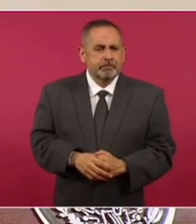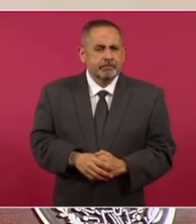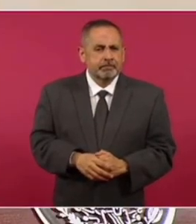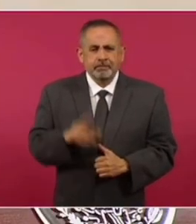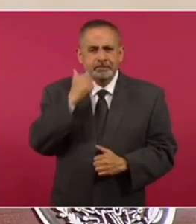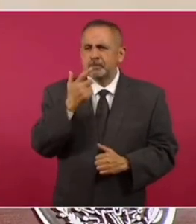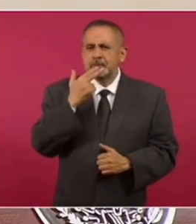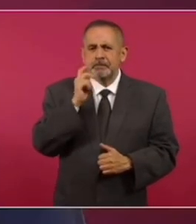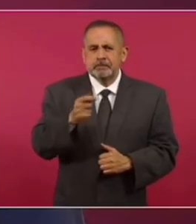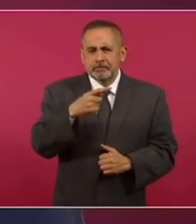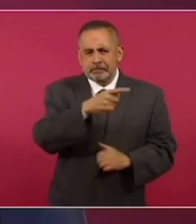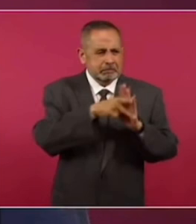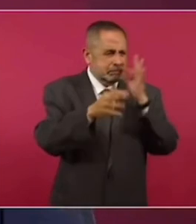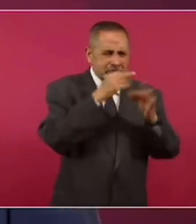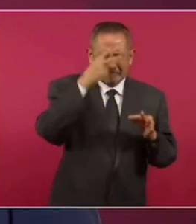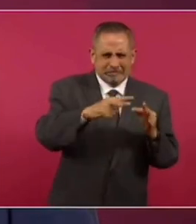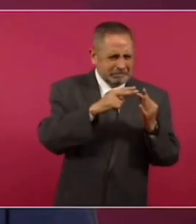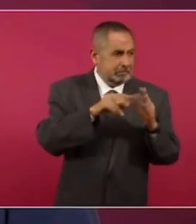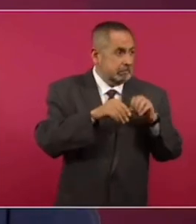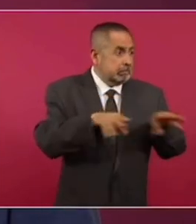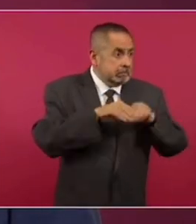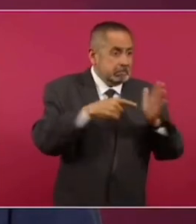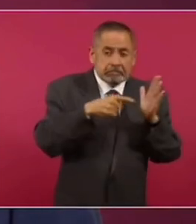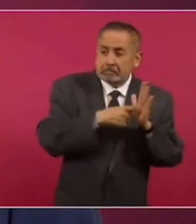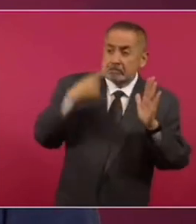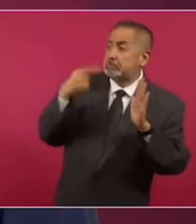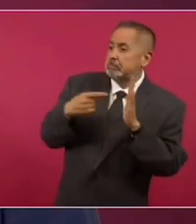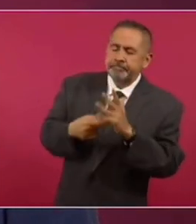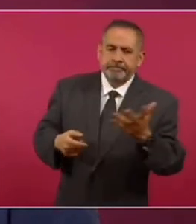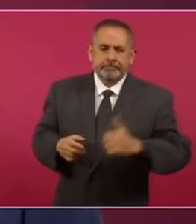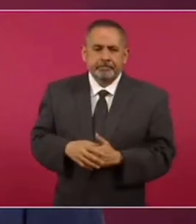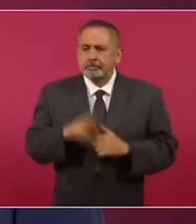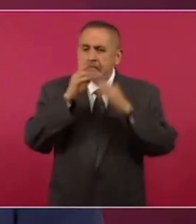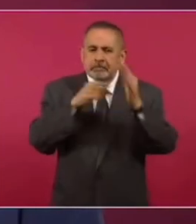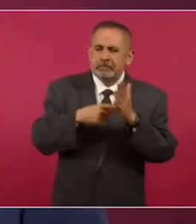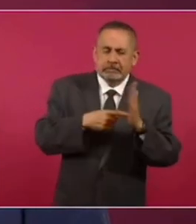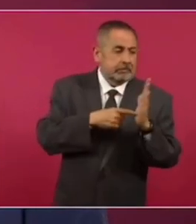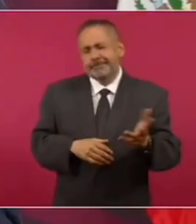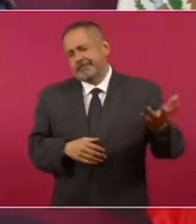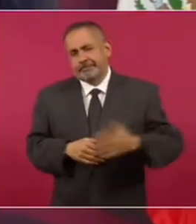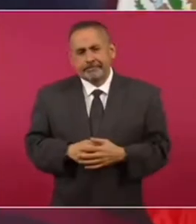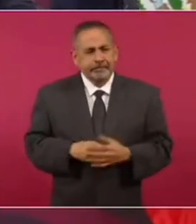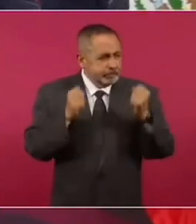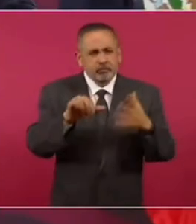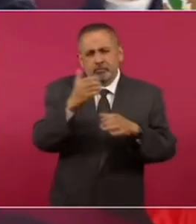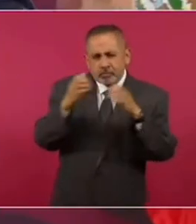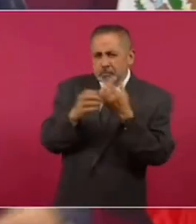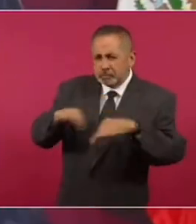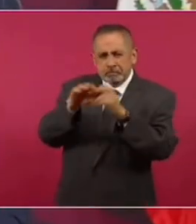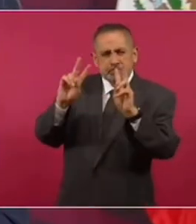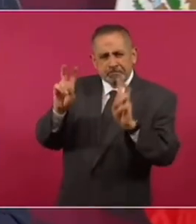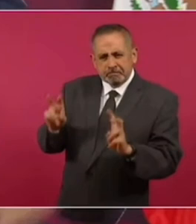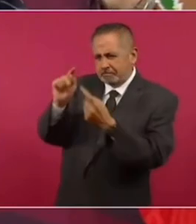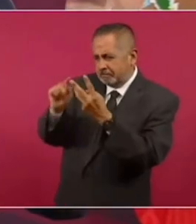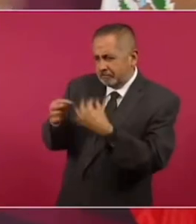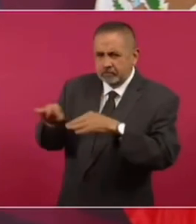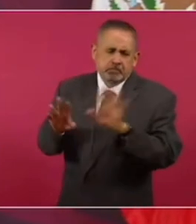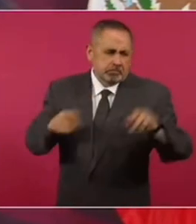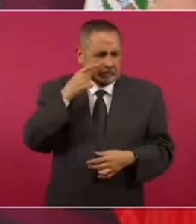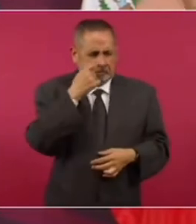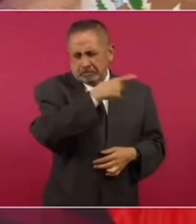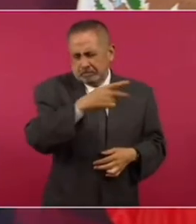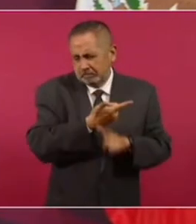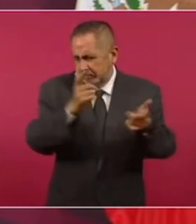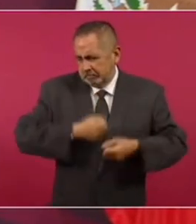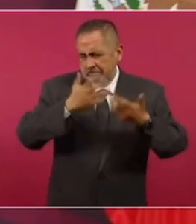se use en la prensa mexicana como noticia, la nota roja. Hay tantas cosas importantes, ¿no? Claro que son libres y pueden